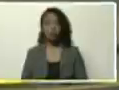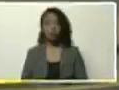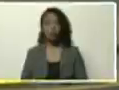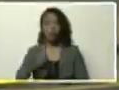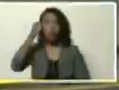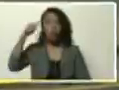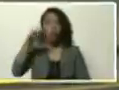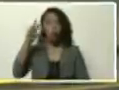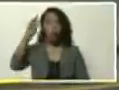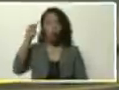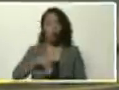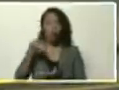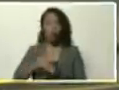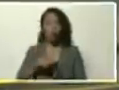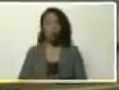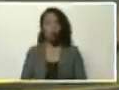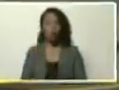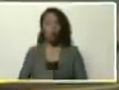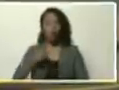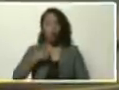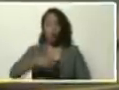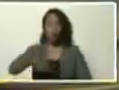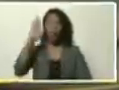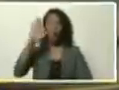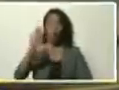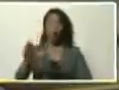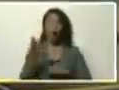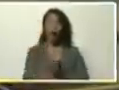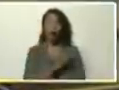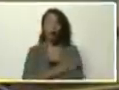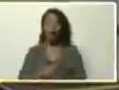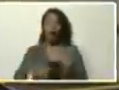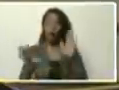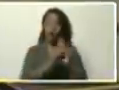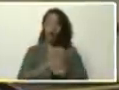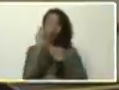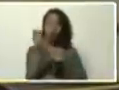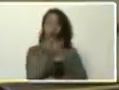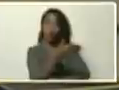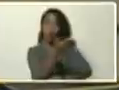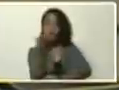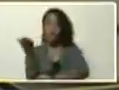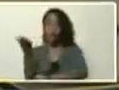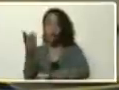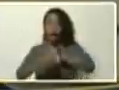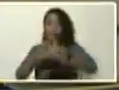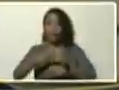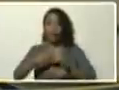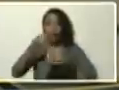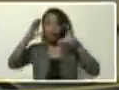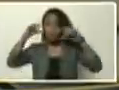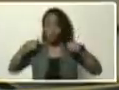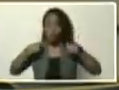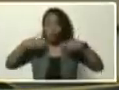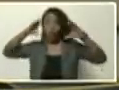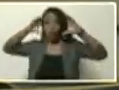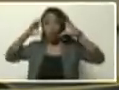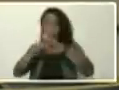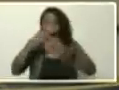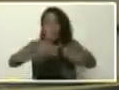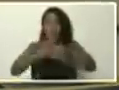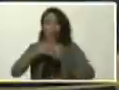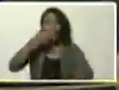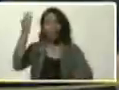Pueblo de Miranda, juro ante la Constitución y ante ustedes dedicarme en cuerpo y alma a hacer